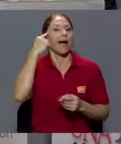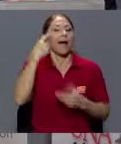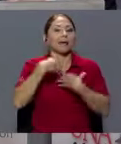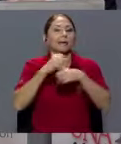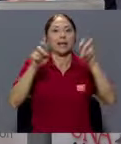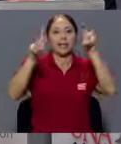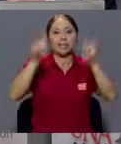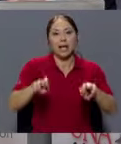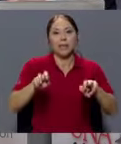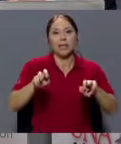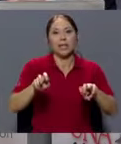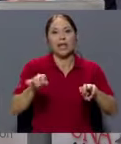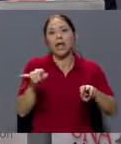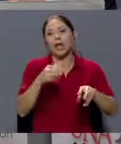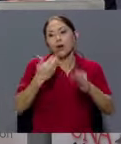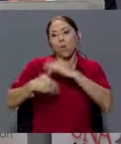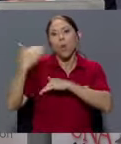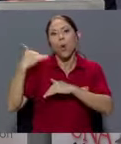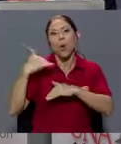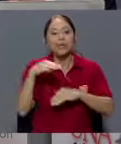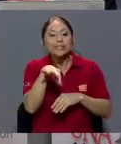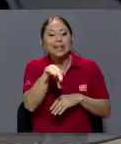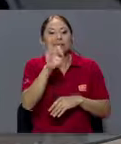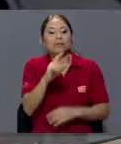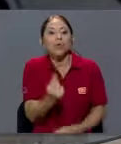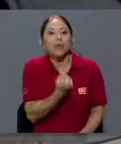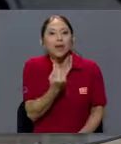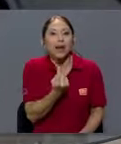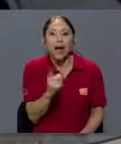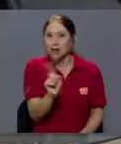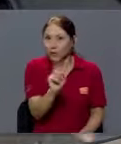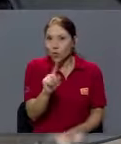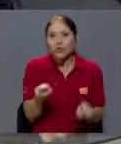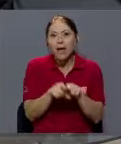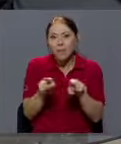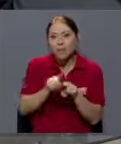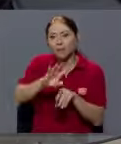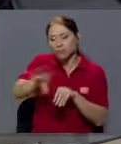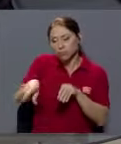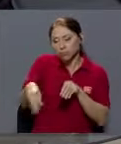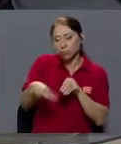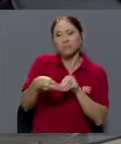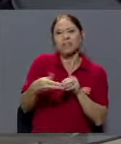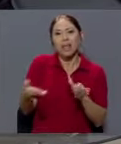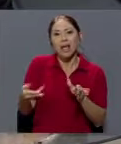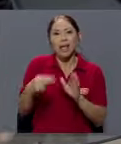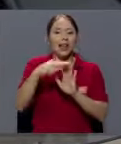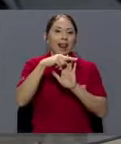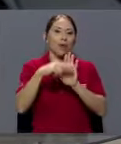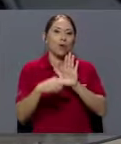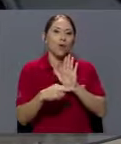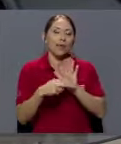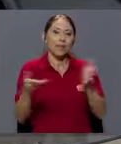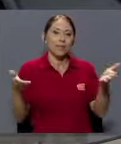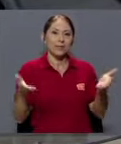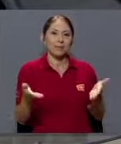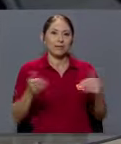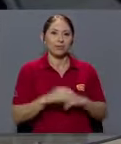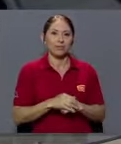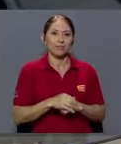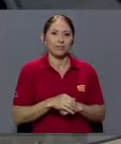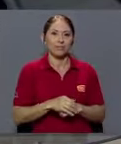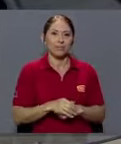una prueba de selección única en su momento, sino que se incorpora un rubro fundamental, y ha sido la nota de